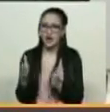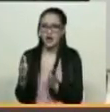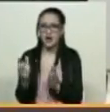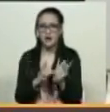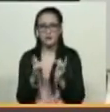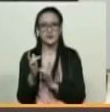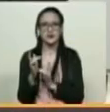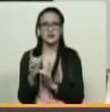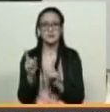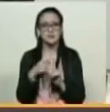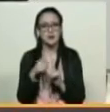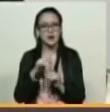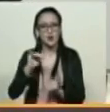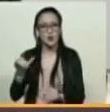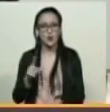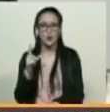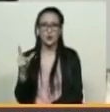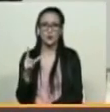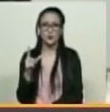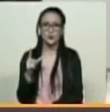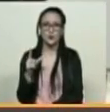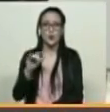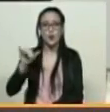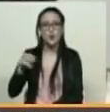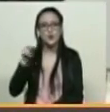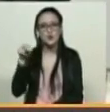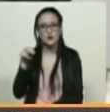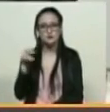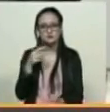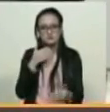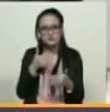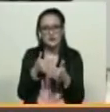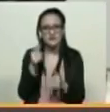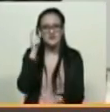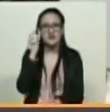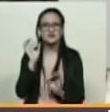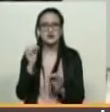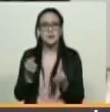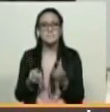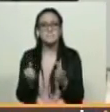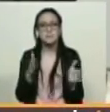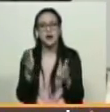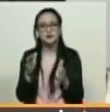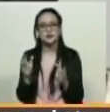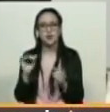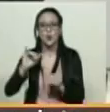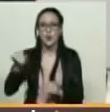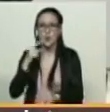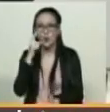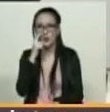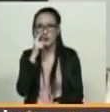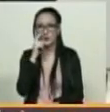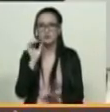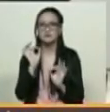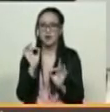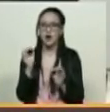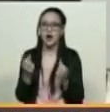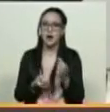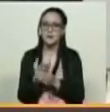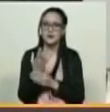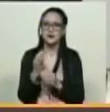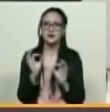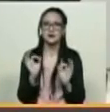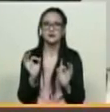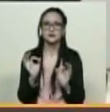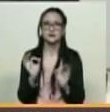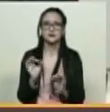propuesto primero junio, buscamos una fecha que acercara marzo con junio, y nos dio el mes de abril. Por cierto, el día natalicio de